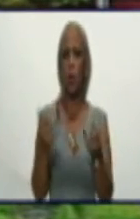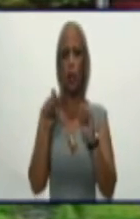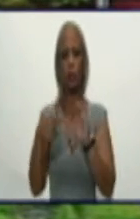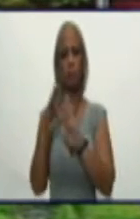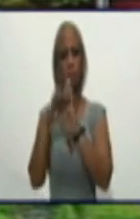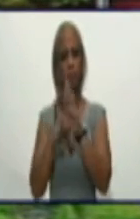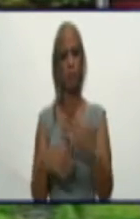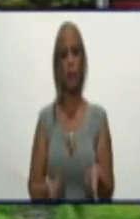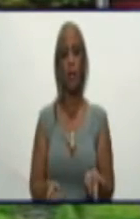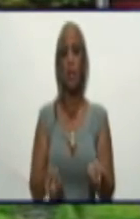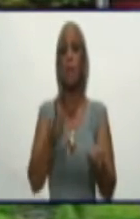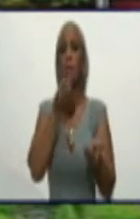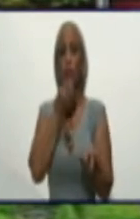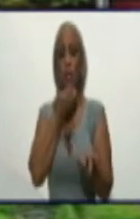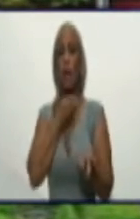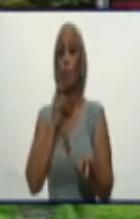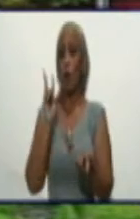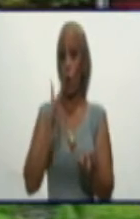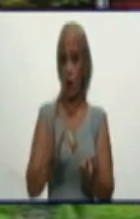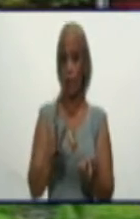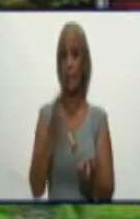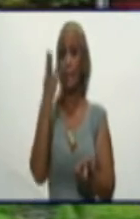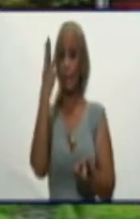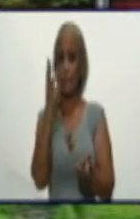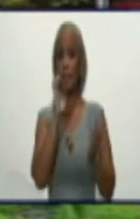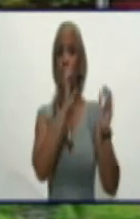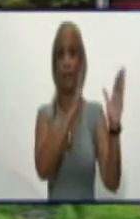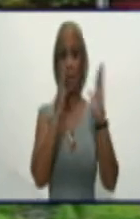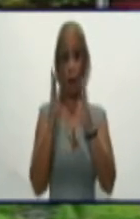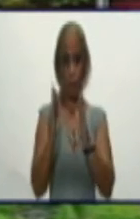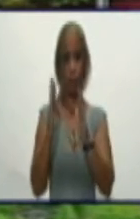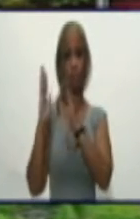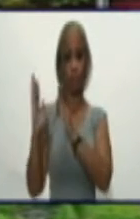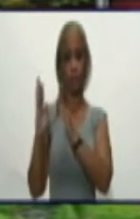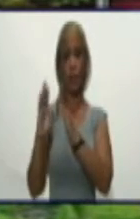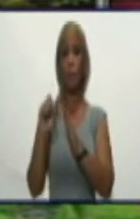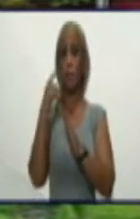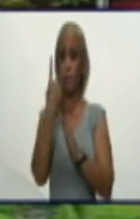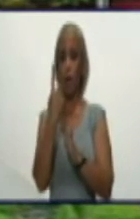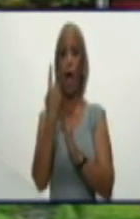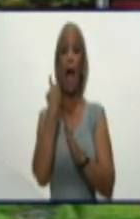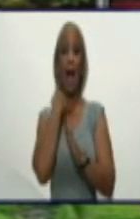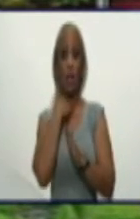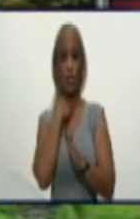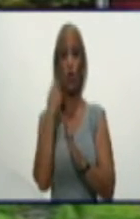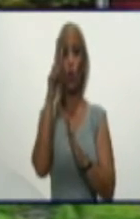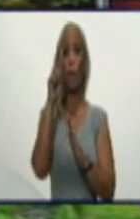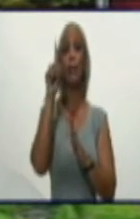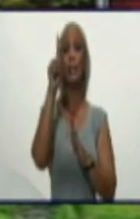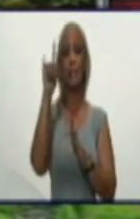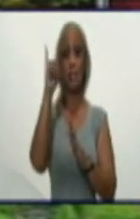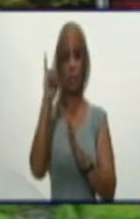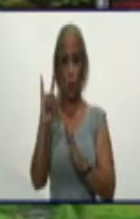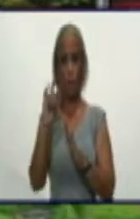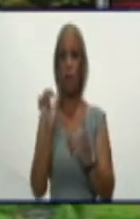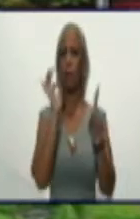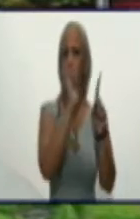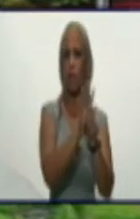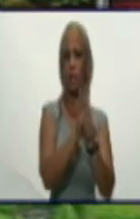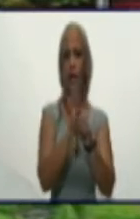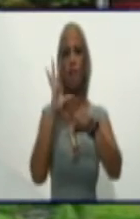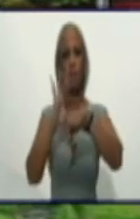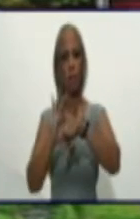y pudiera evaluarlo en tres etapas. Una primera etapa, año 2019, en el que llega la enfermedad a